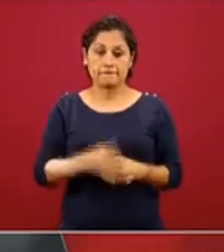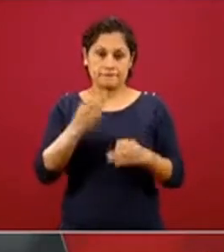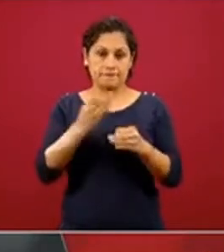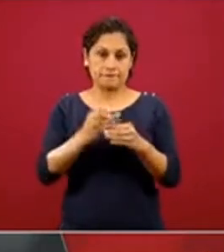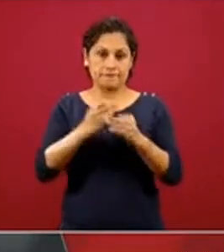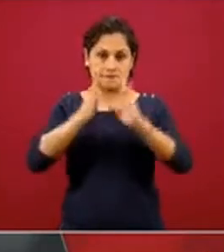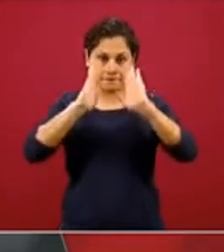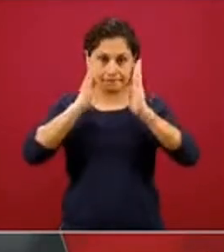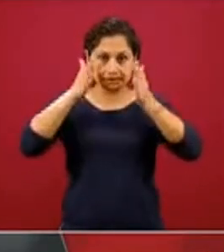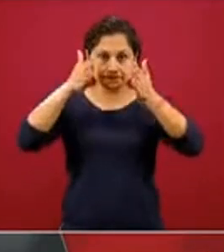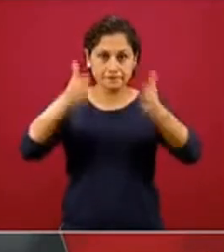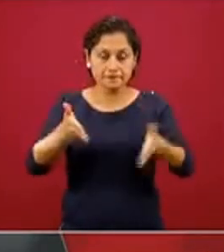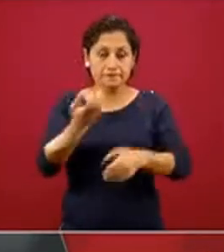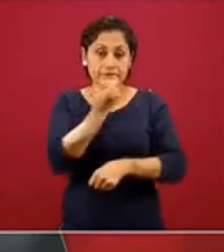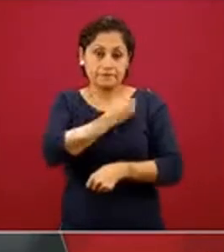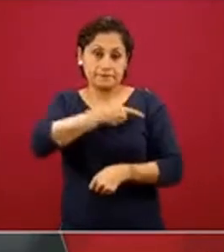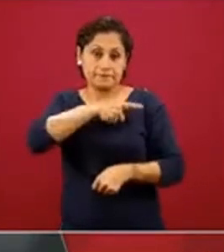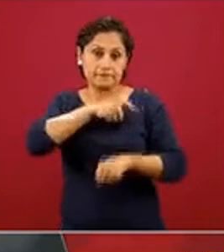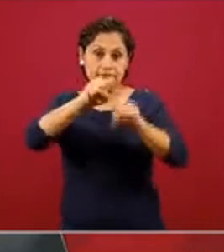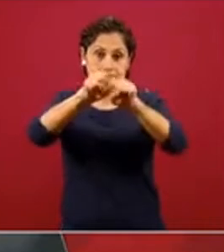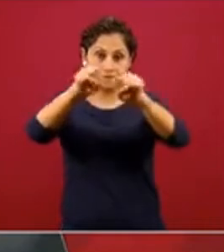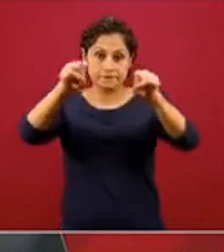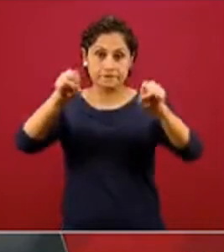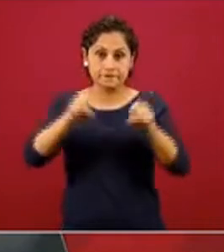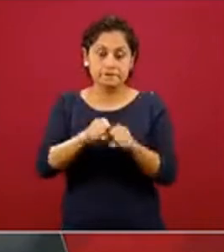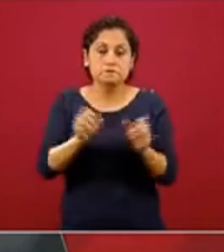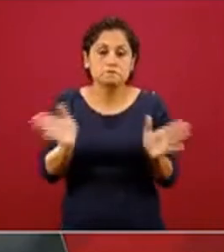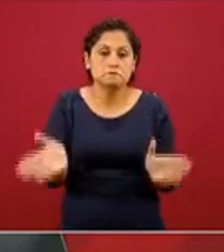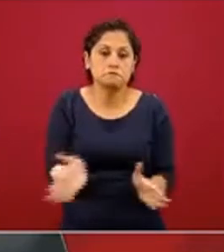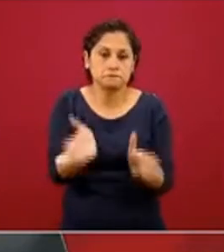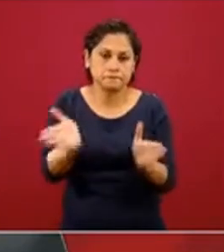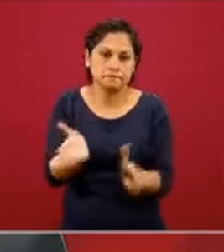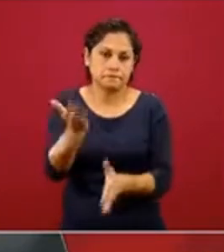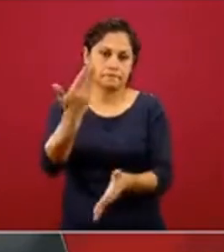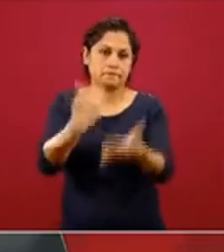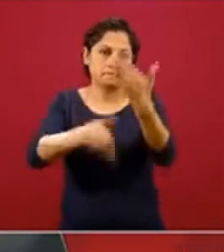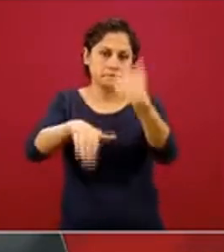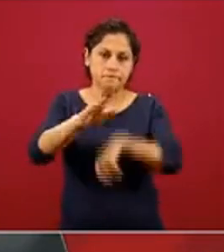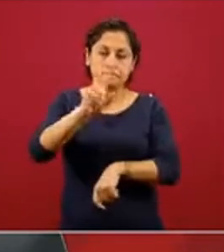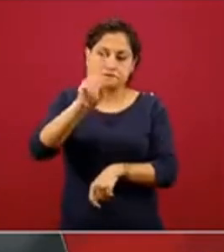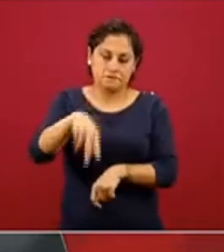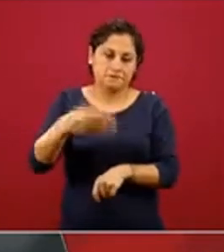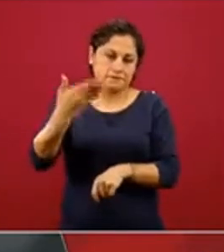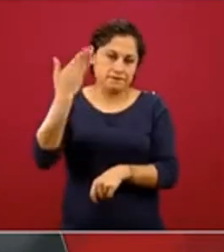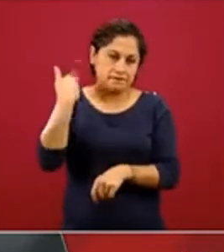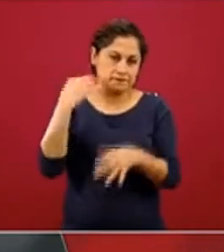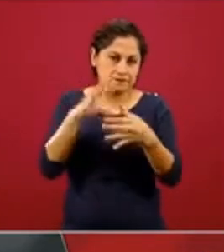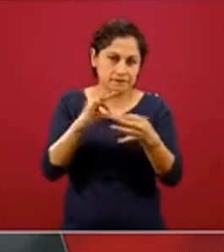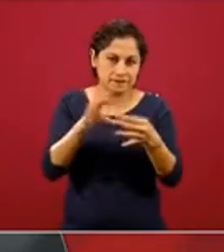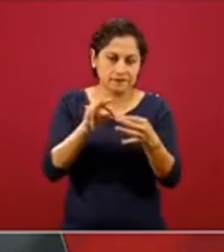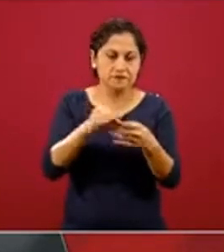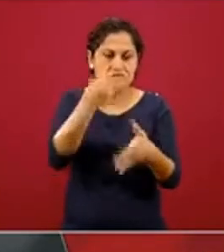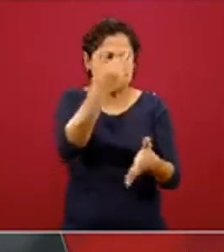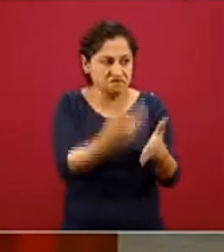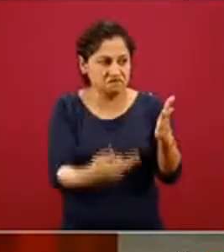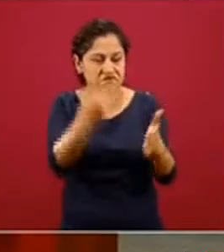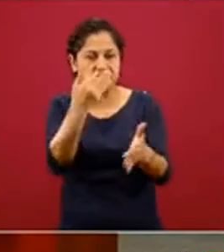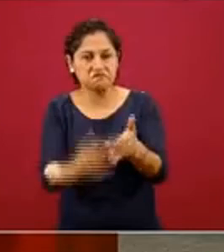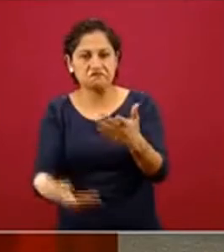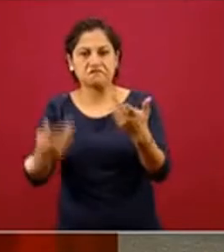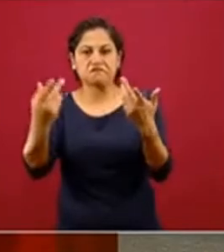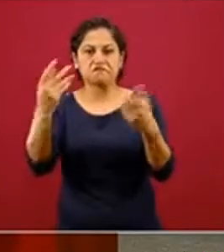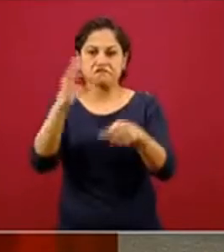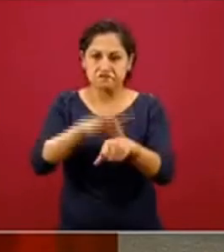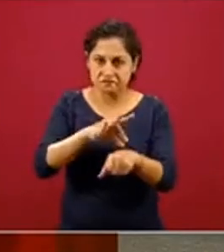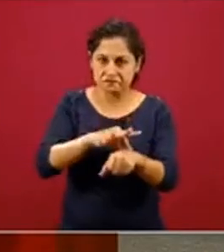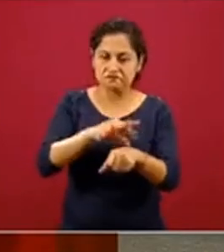nuestro Sistema Nacional de Salud, que tiene un importantísimo déficit de personal, como ya se ha relatado, hemos tomado